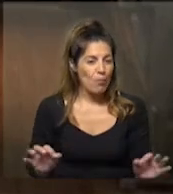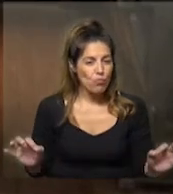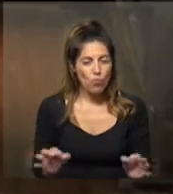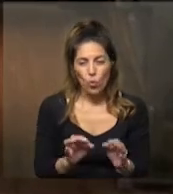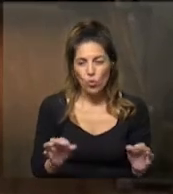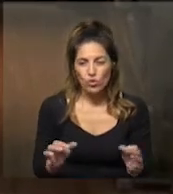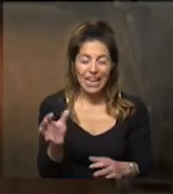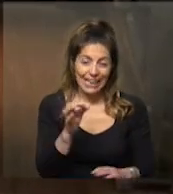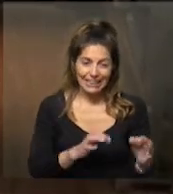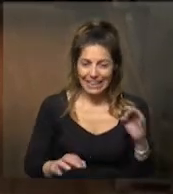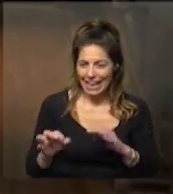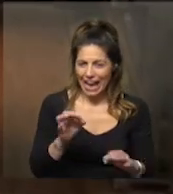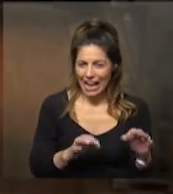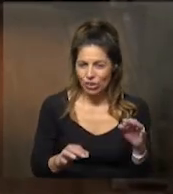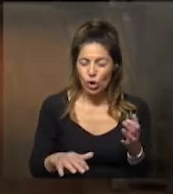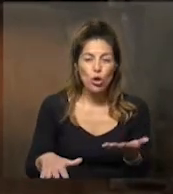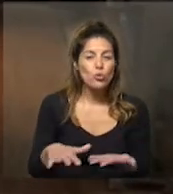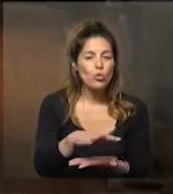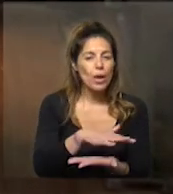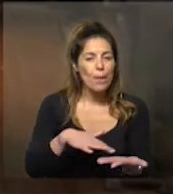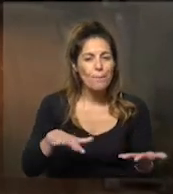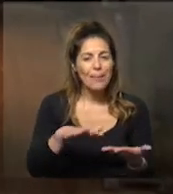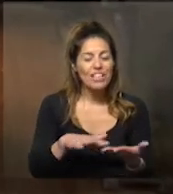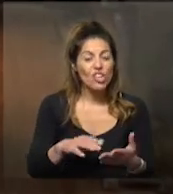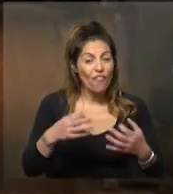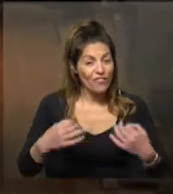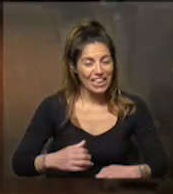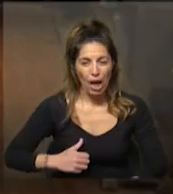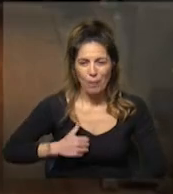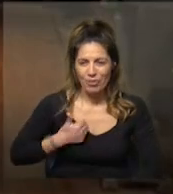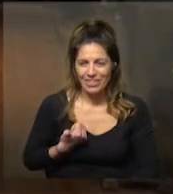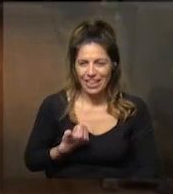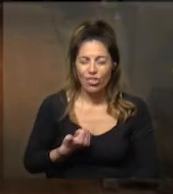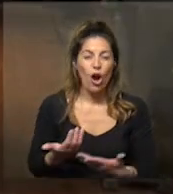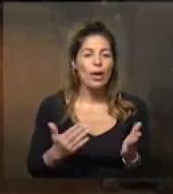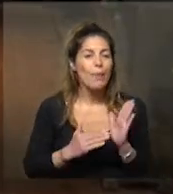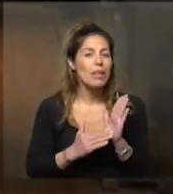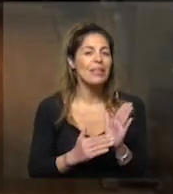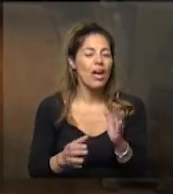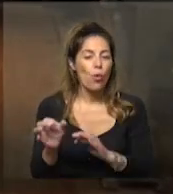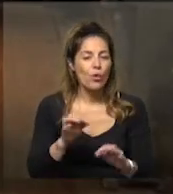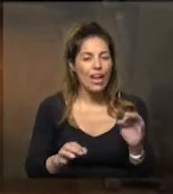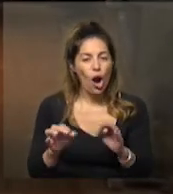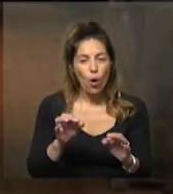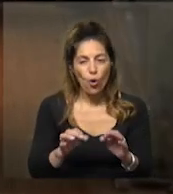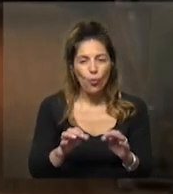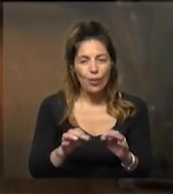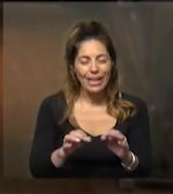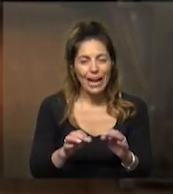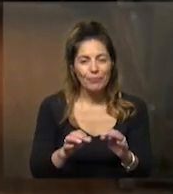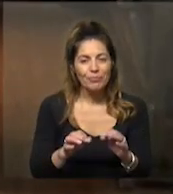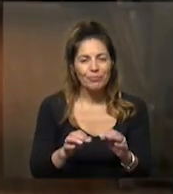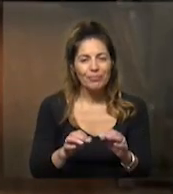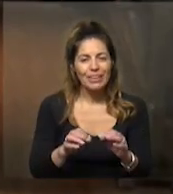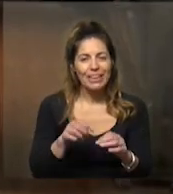obras teatrales, que tiene su espacio recontra bien aprovechado. Y esta vez para presentar una obra de teatro que se llama Impura, de Camila